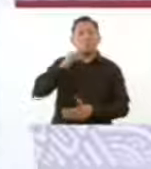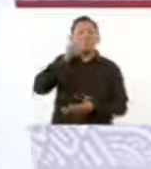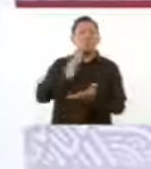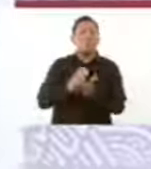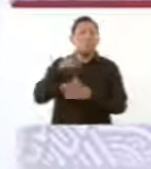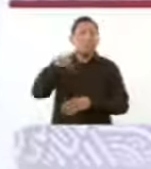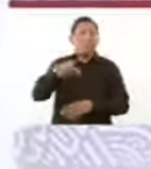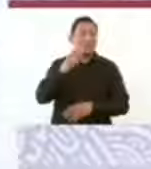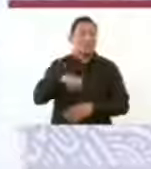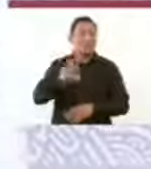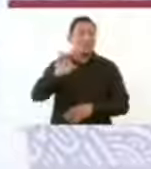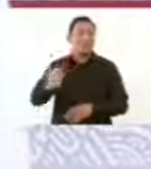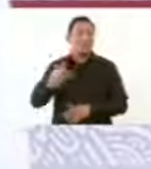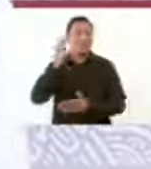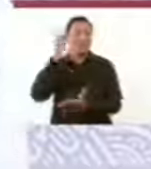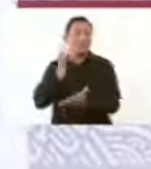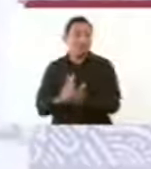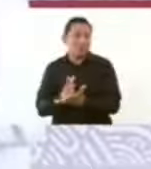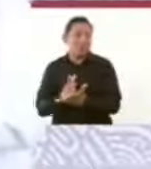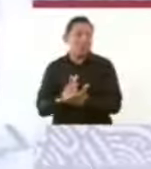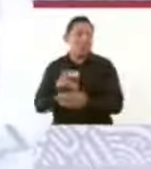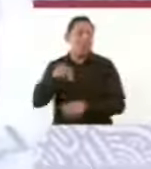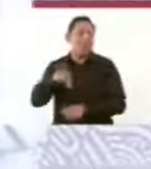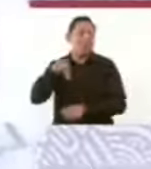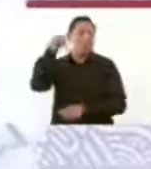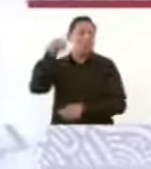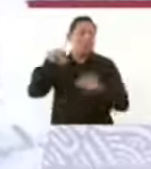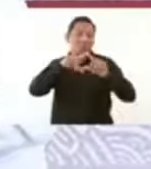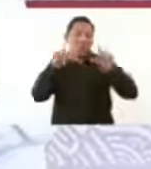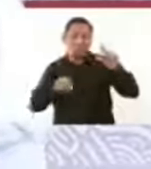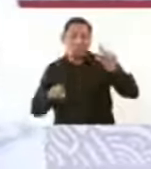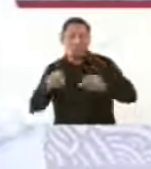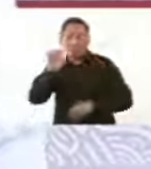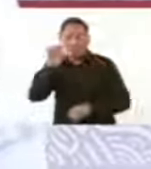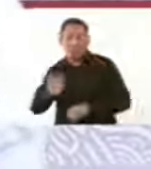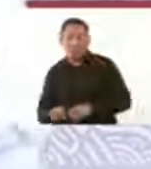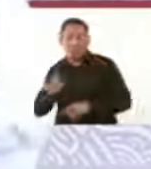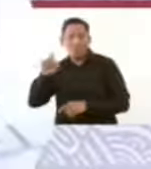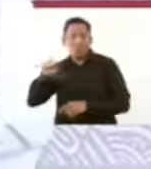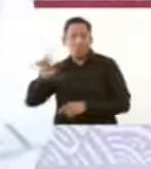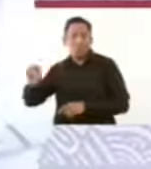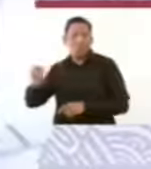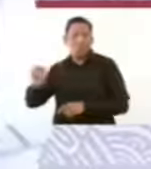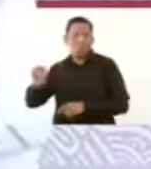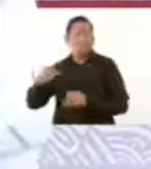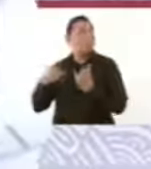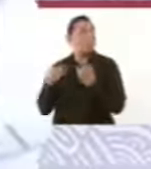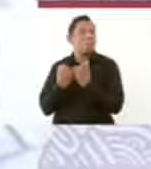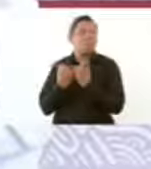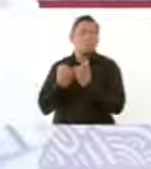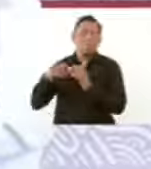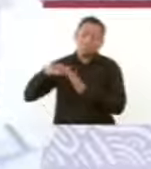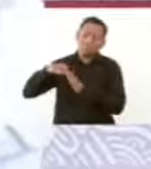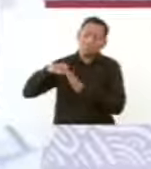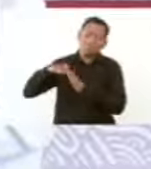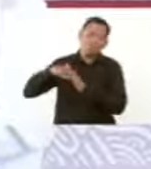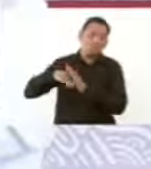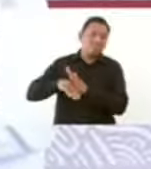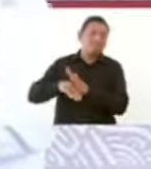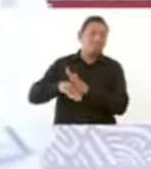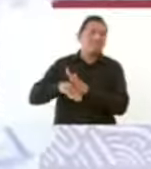en Quintana Roo, y eso el norte de Quintana Roo, porque el sur de Quintana Roo también marginado,